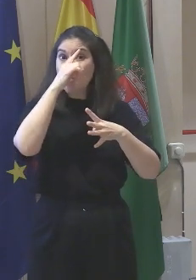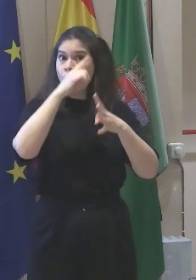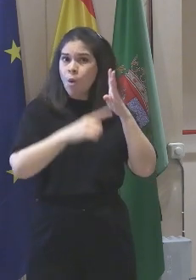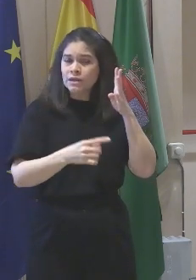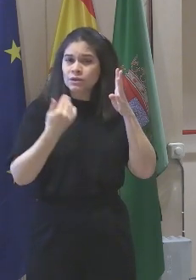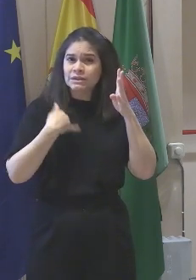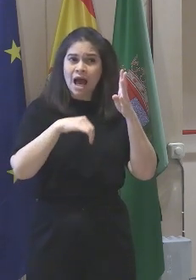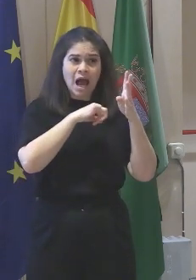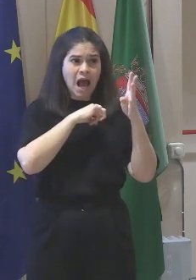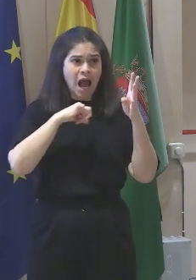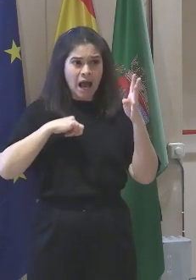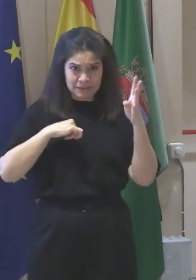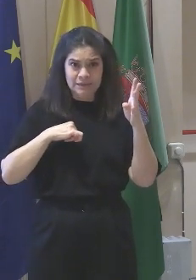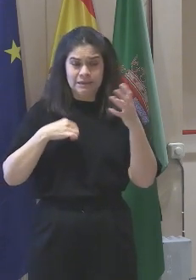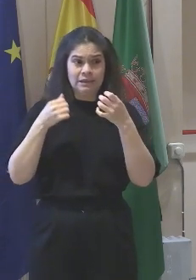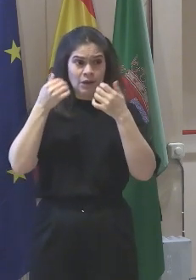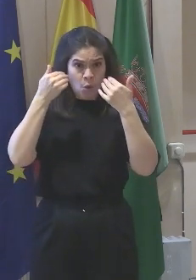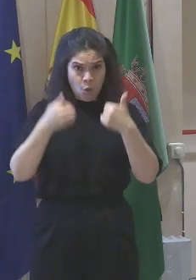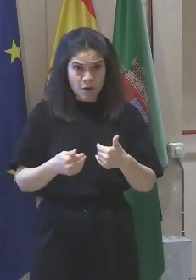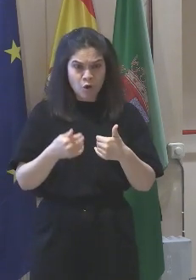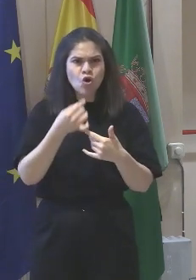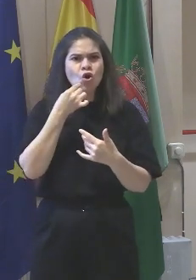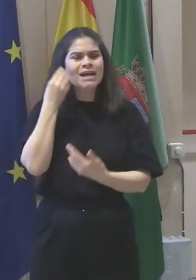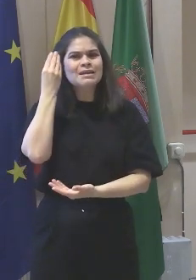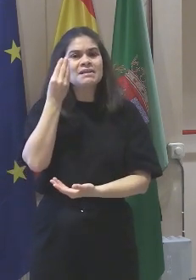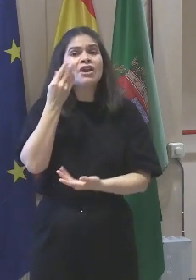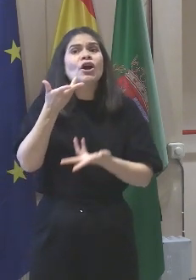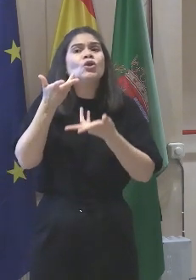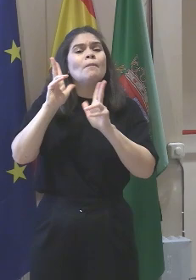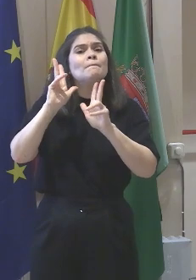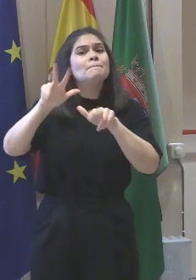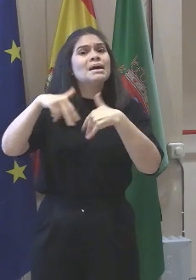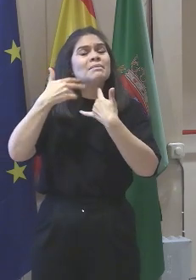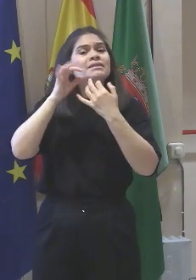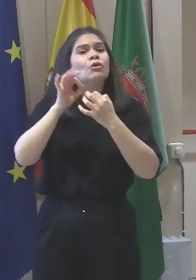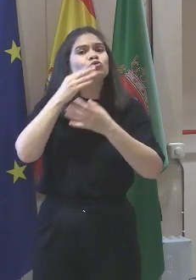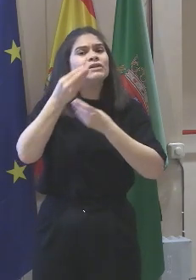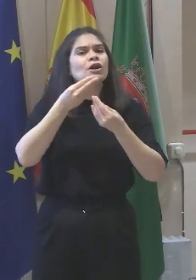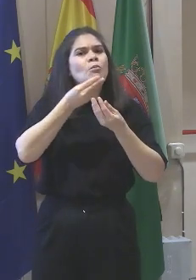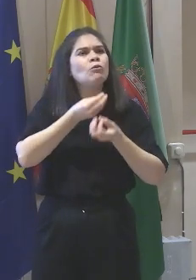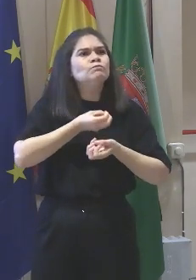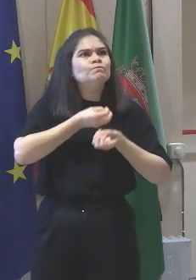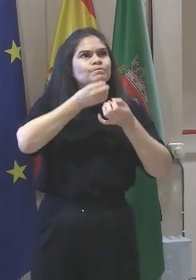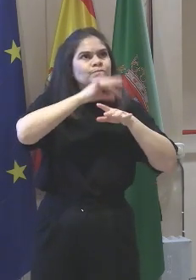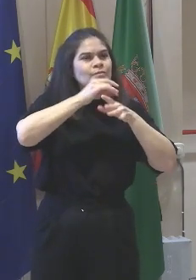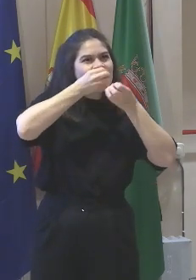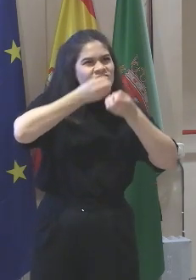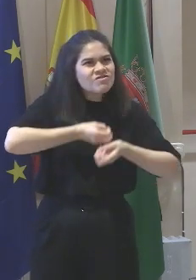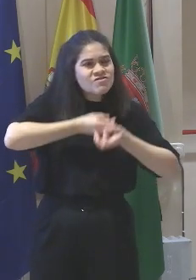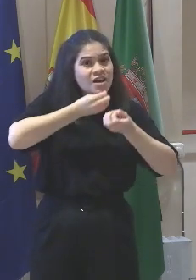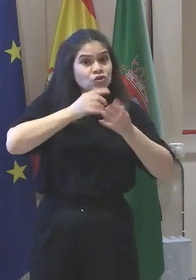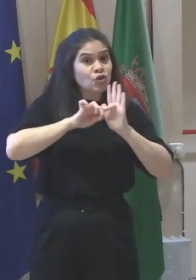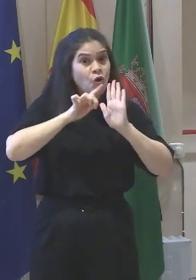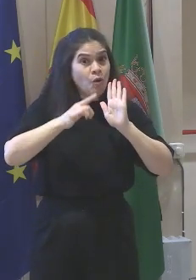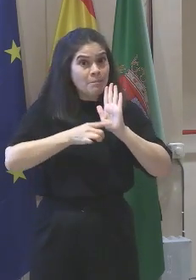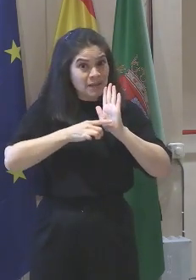son considerados los que nos van a permitir hacer este diagnóstico completo de la autoinmunidad pancreática,